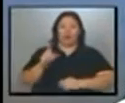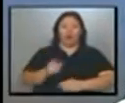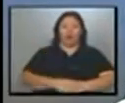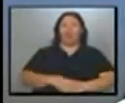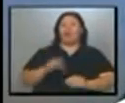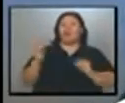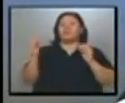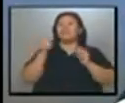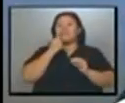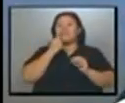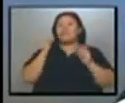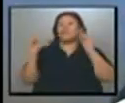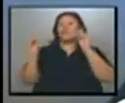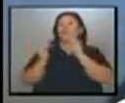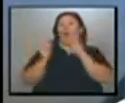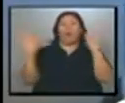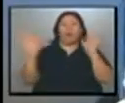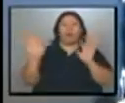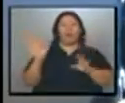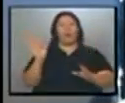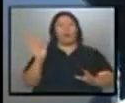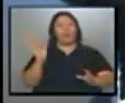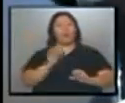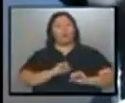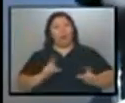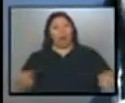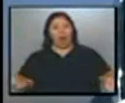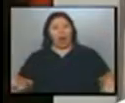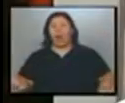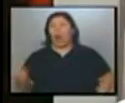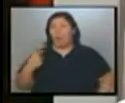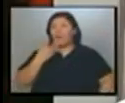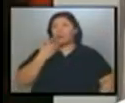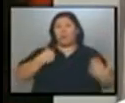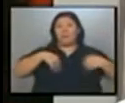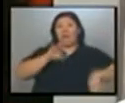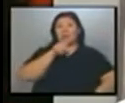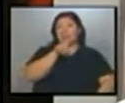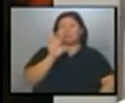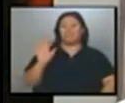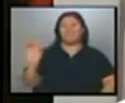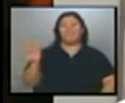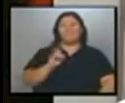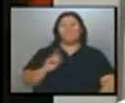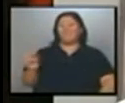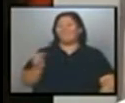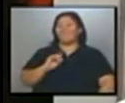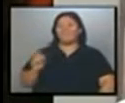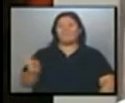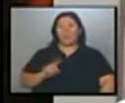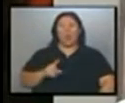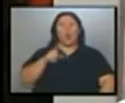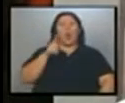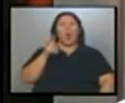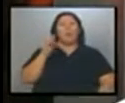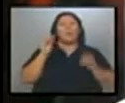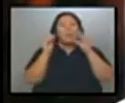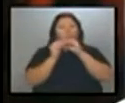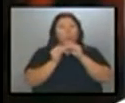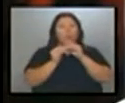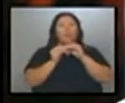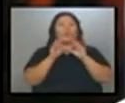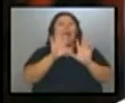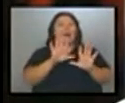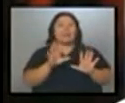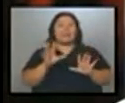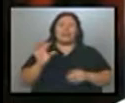seco, no, se decía antes, muy frío, ¿no? Uy, qué frío. Muy yo prefiero un beso eso. Muy abierto, ¿no? Es muy un beso abierto. De los años 30, dice. Sí, es viejísimo. Pero